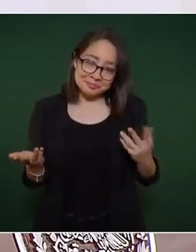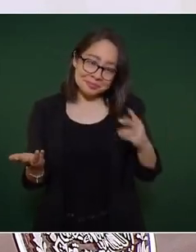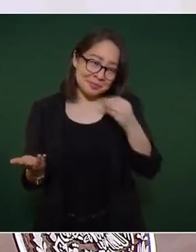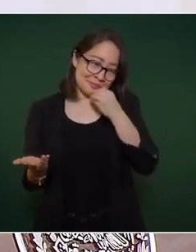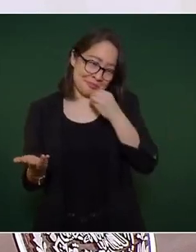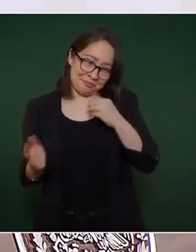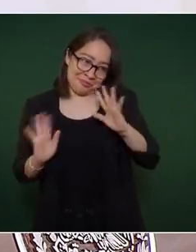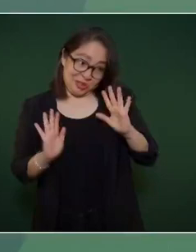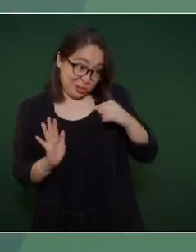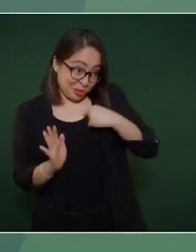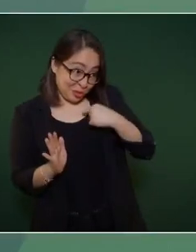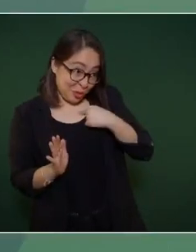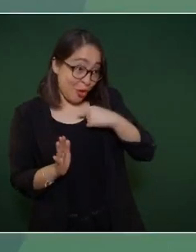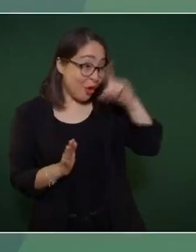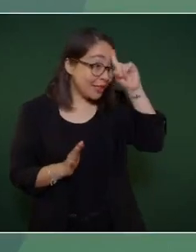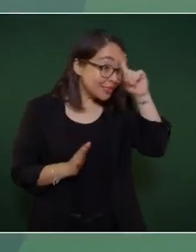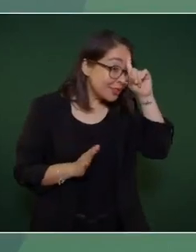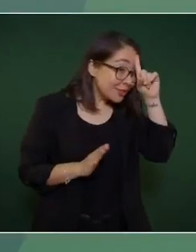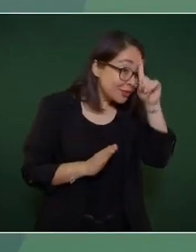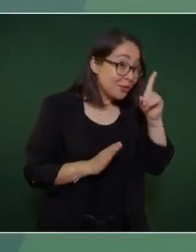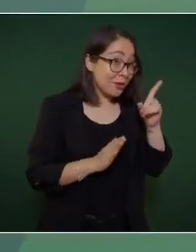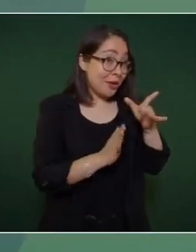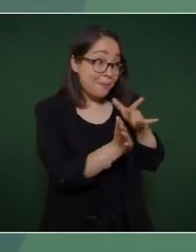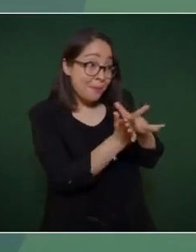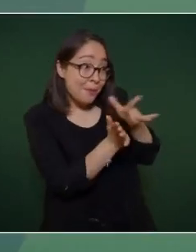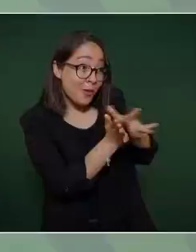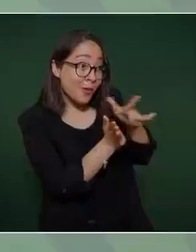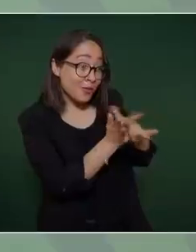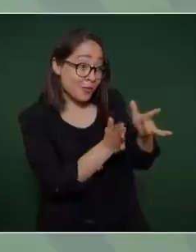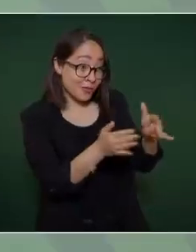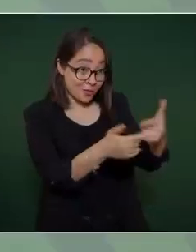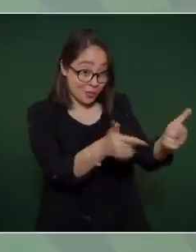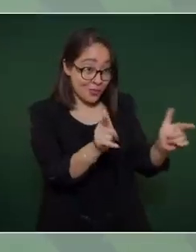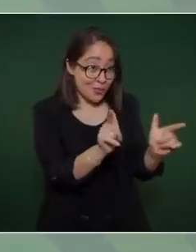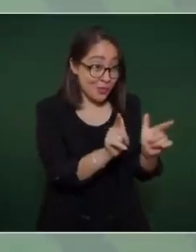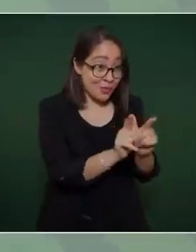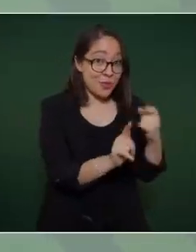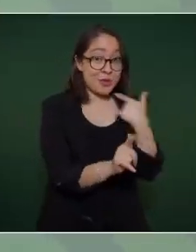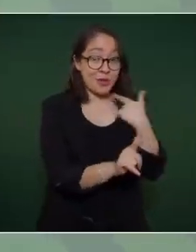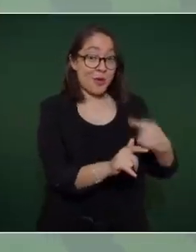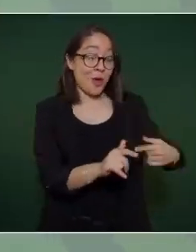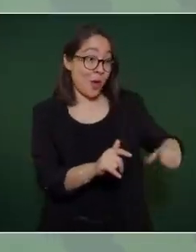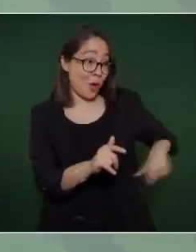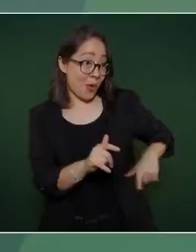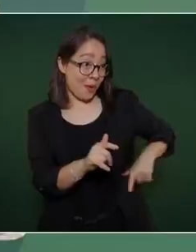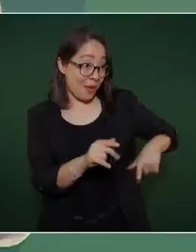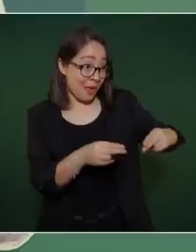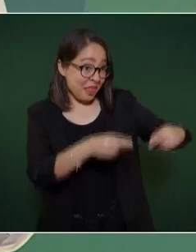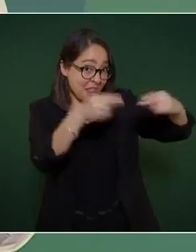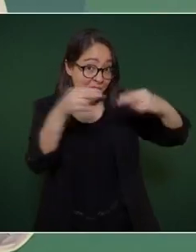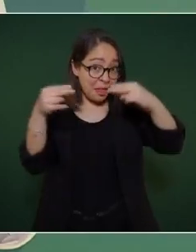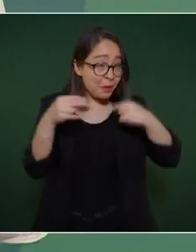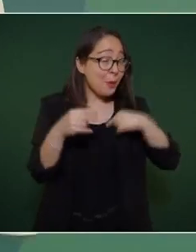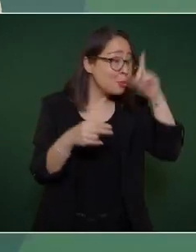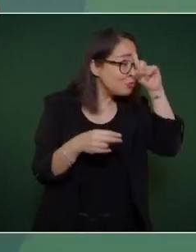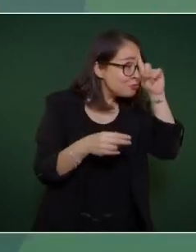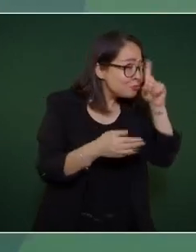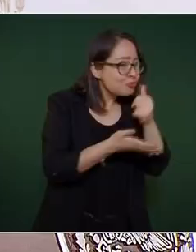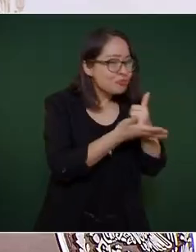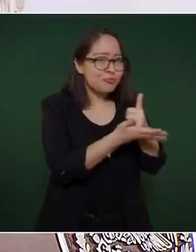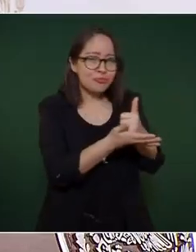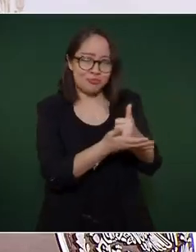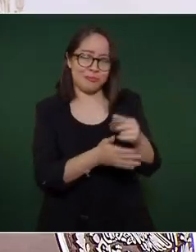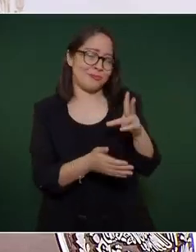de consejero del bloque conservador. Eso sí, no, hasta allá no vamos a llegar. Sí se